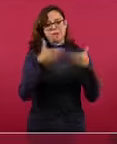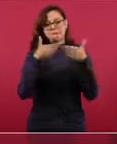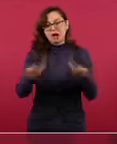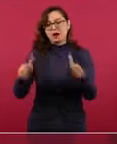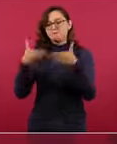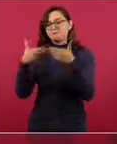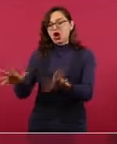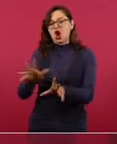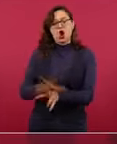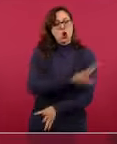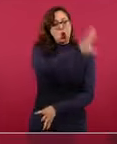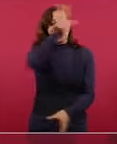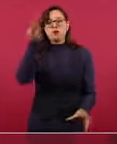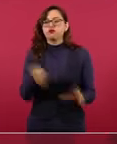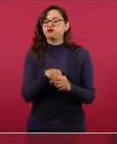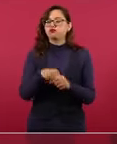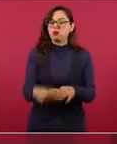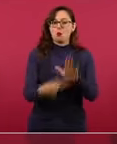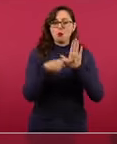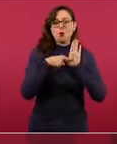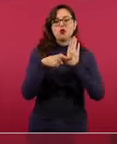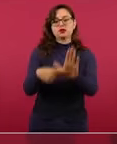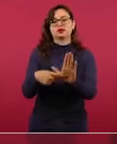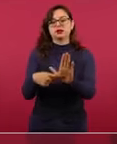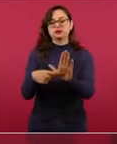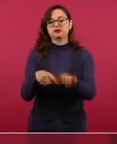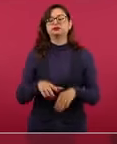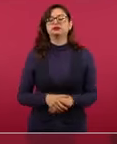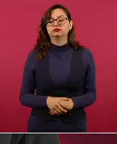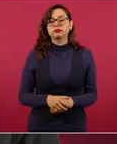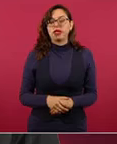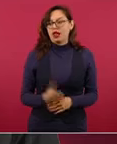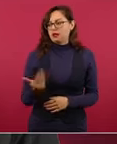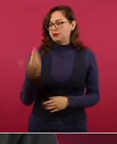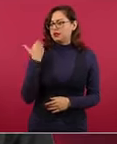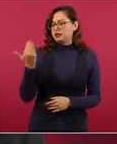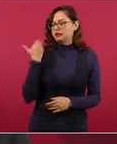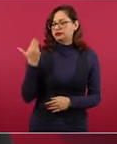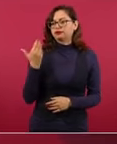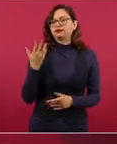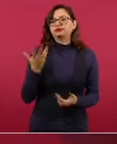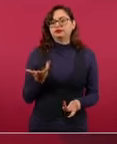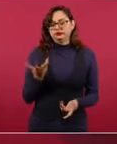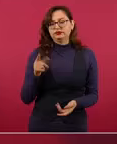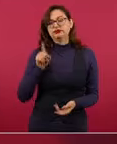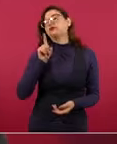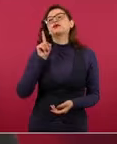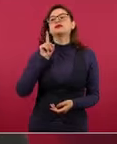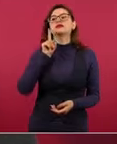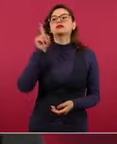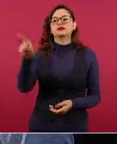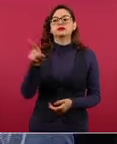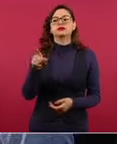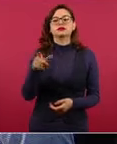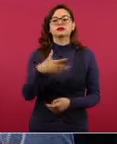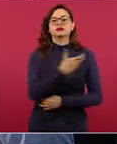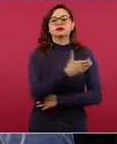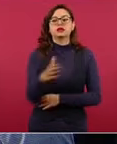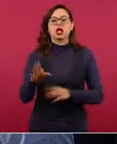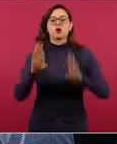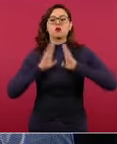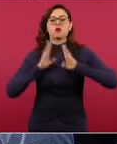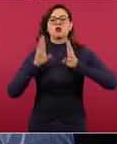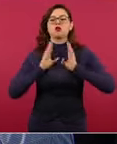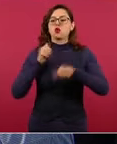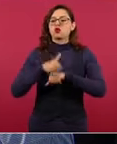transparente todo acabamos de tener un acto en el campo militar número 1 y